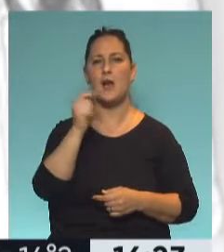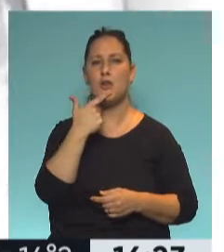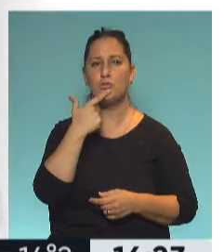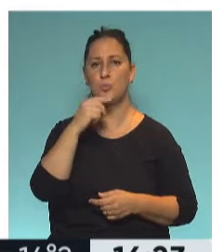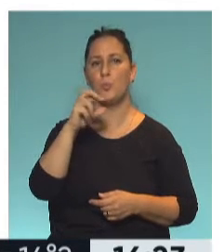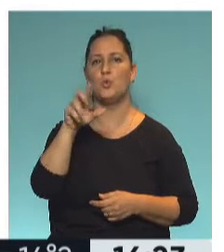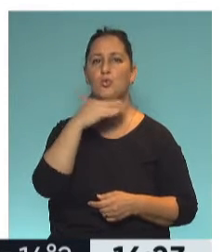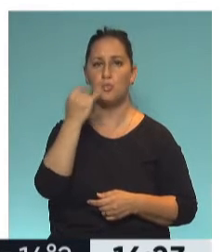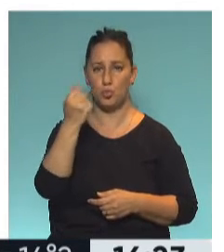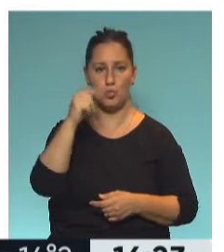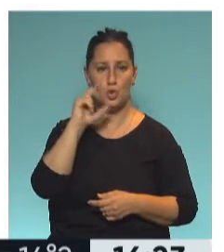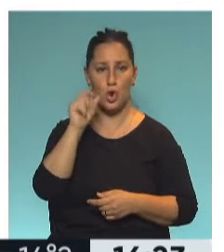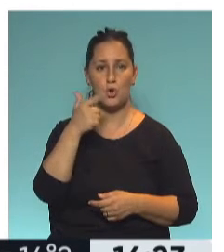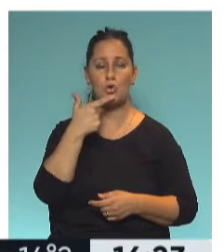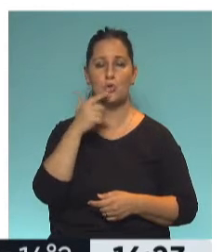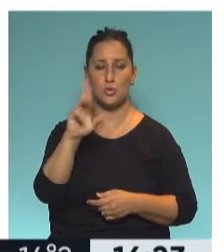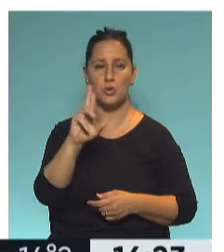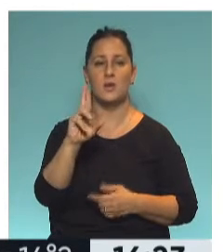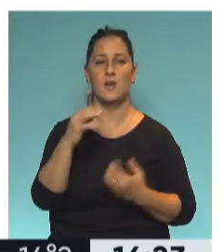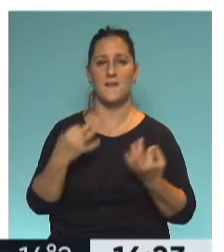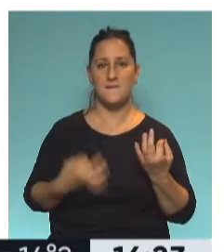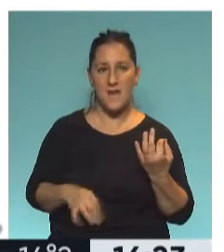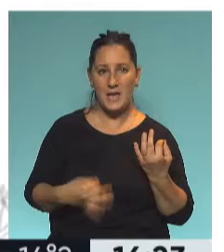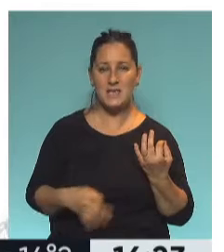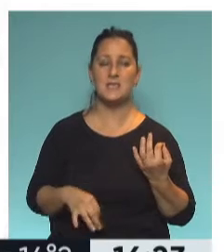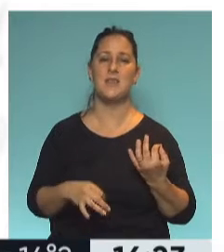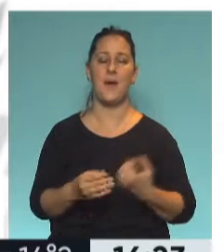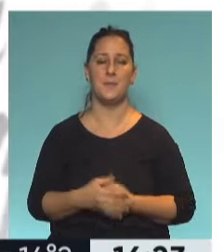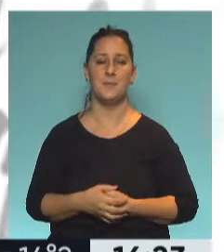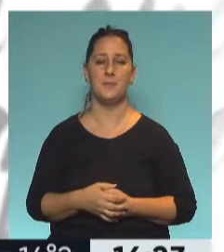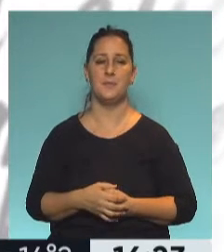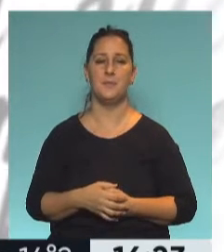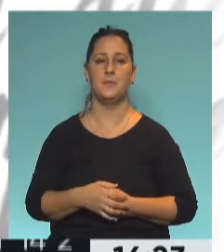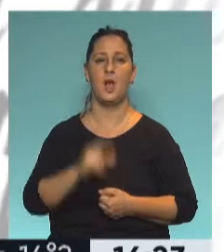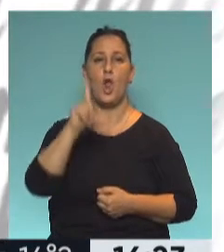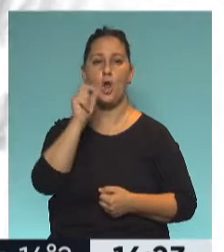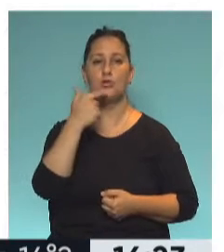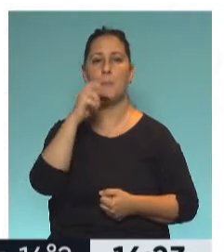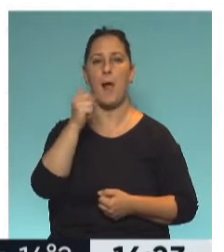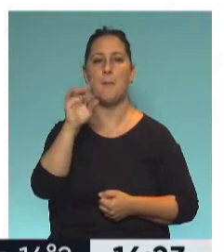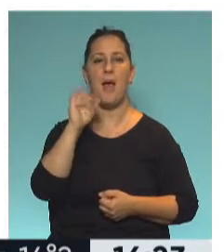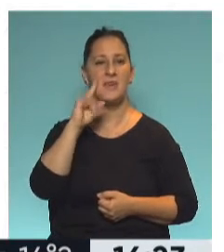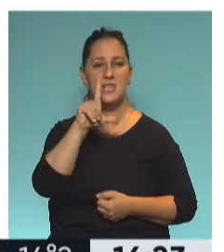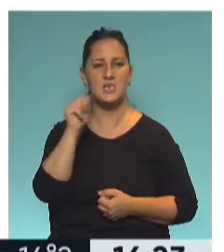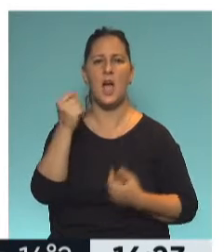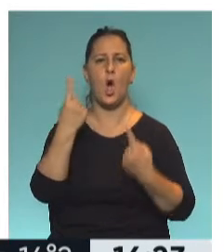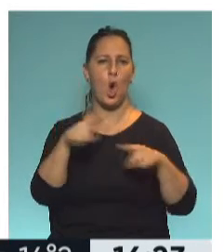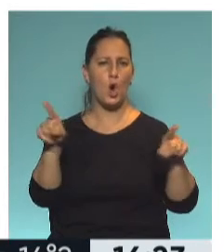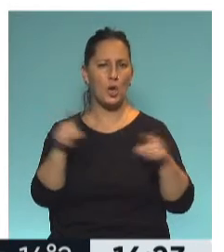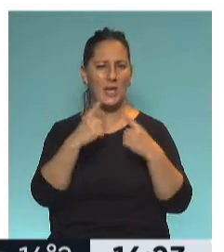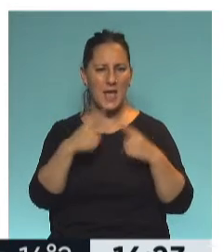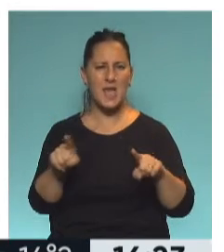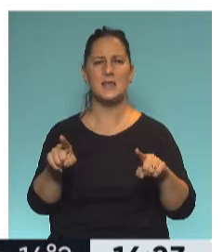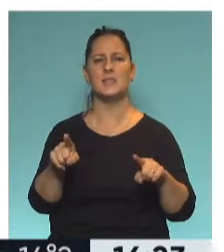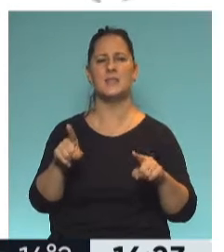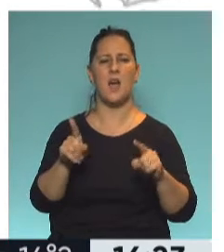Jr., que era el bajista de Chicorea, sí. Rafael Padilla, le pusimos orquesta, después